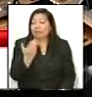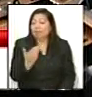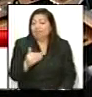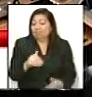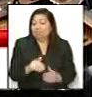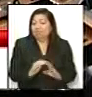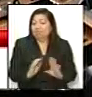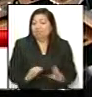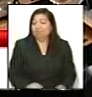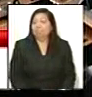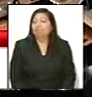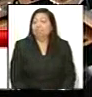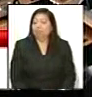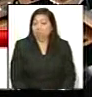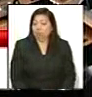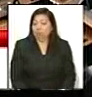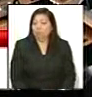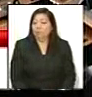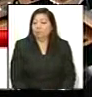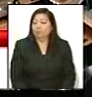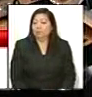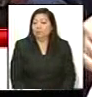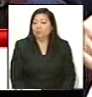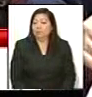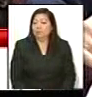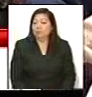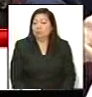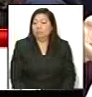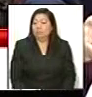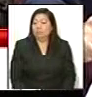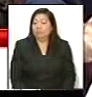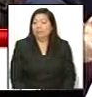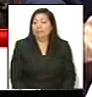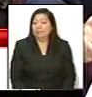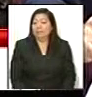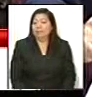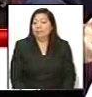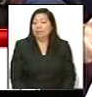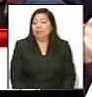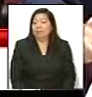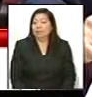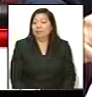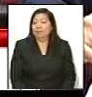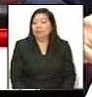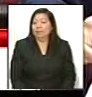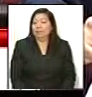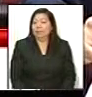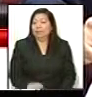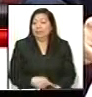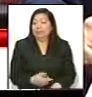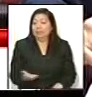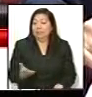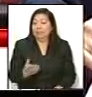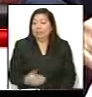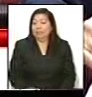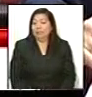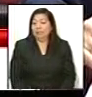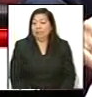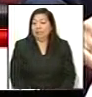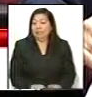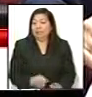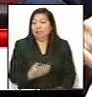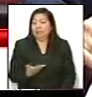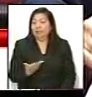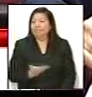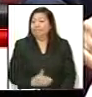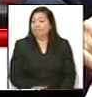Sí. Claro, pero hay más para trabajar acá y no estar en esta guerra a través de los medios. Lo que pasa es que hay gente que llega tarde y no está pues desde el comienzo y no está